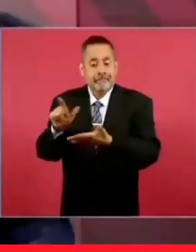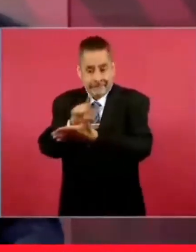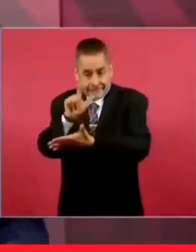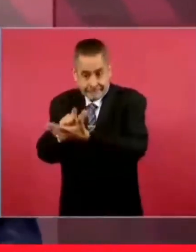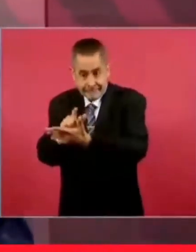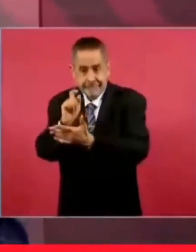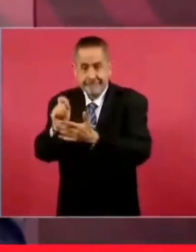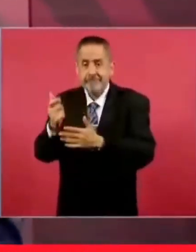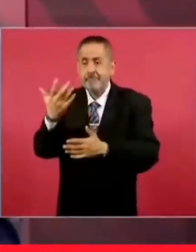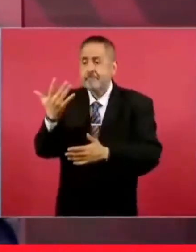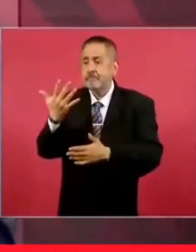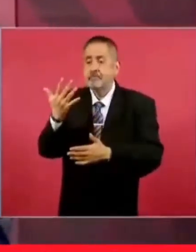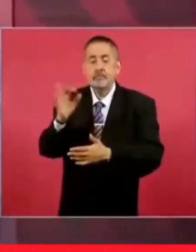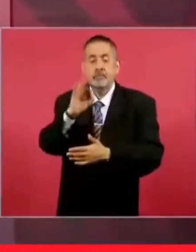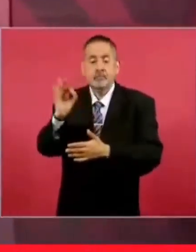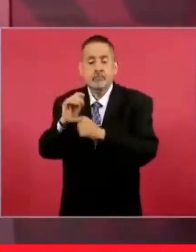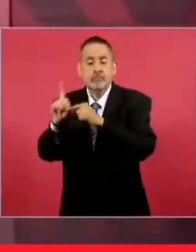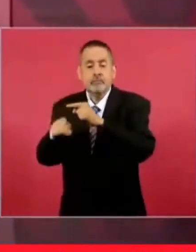en